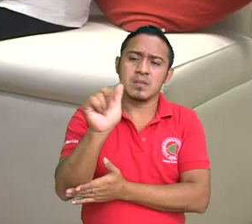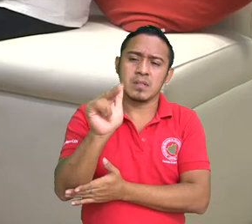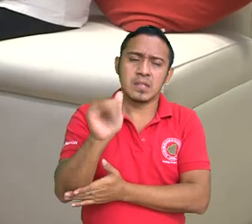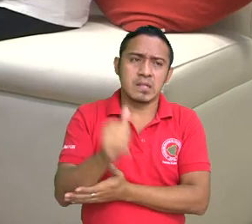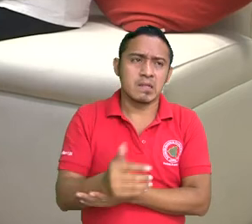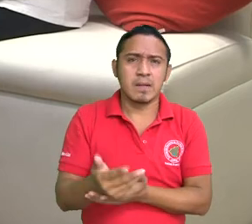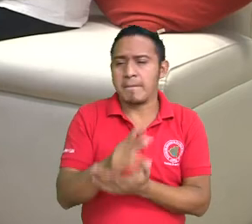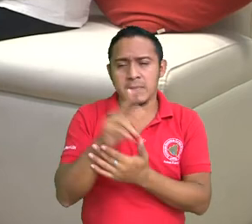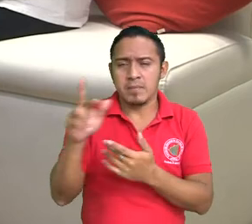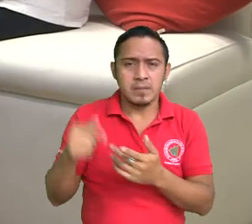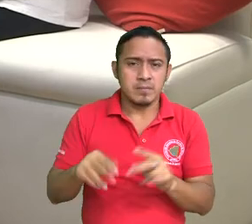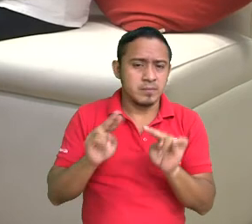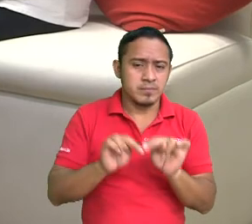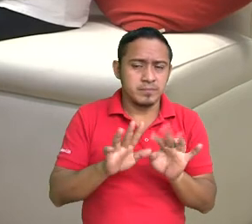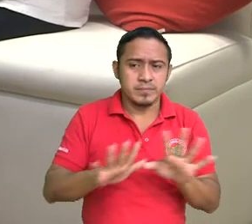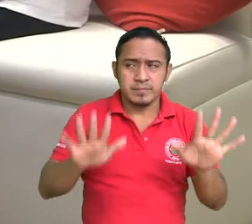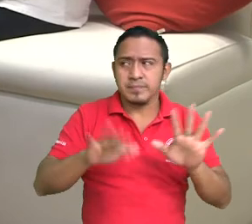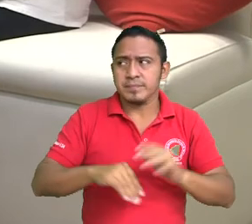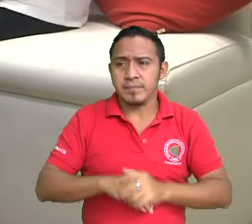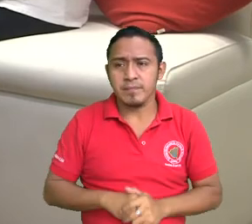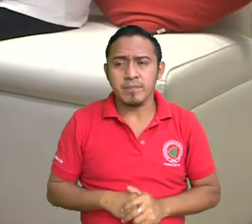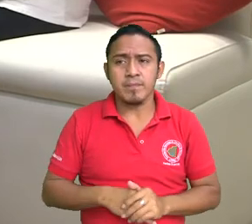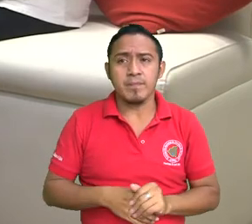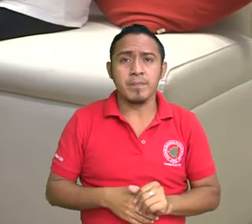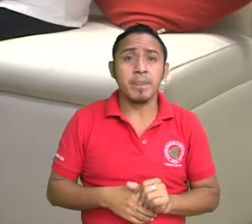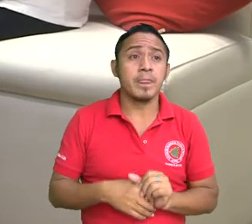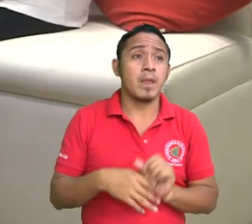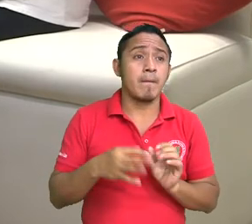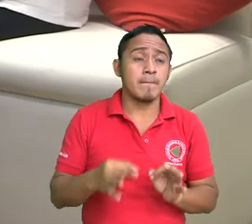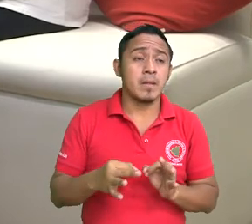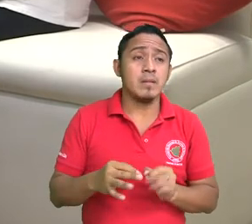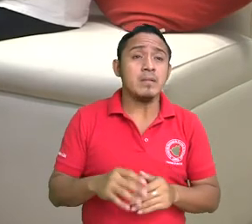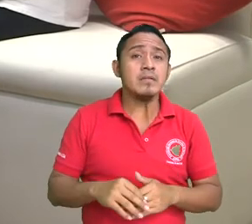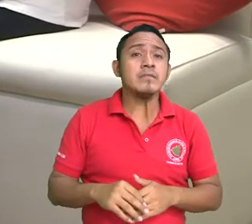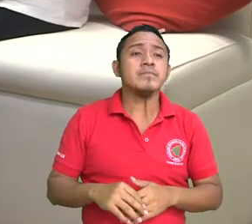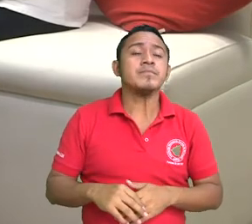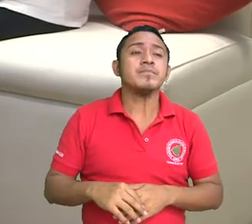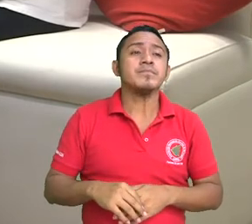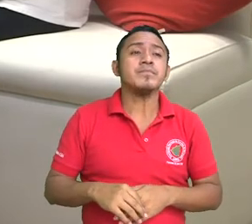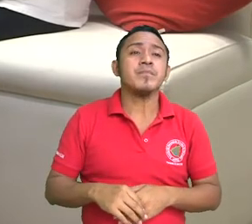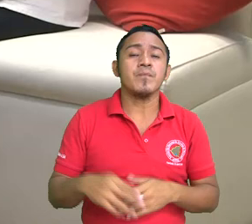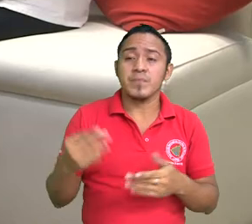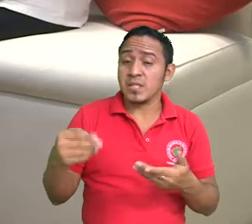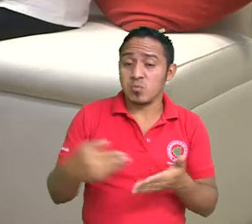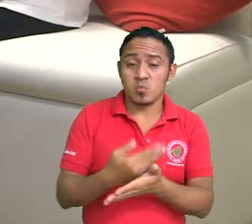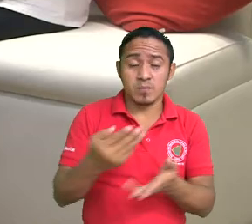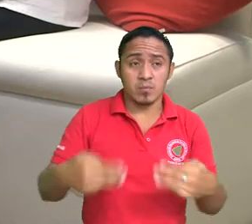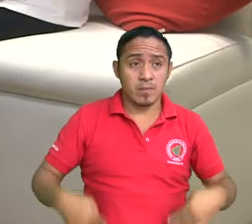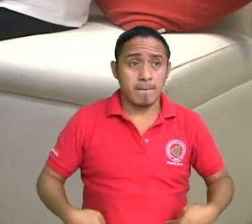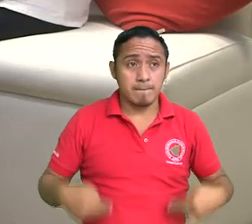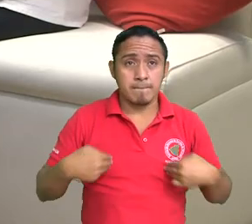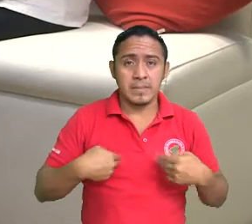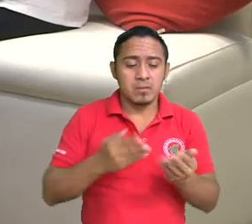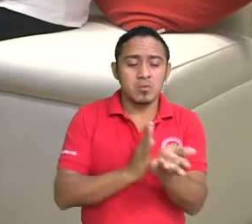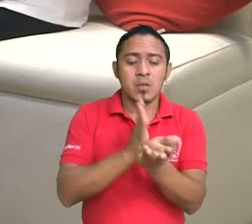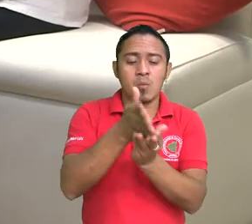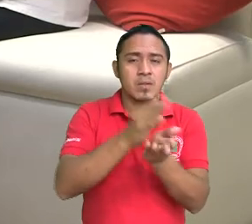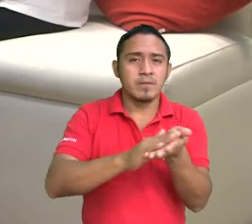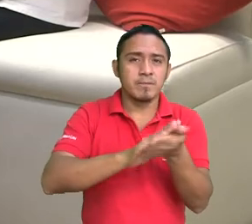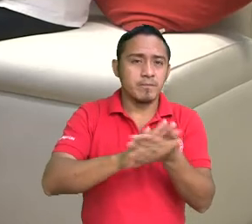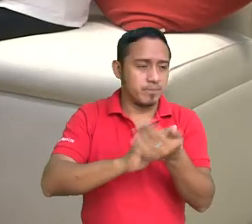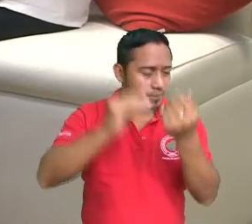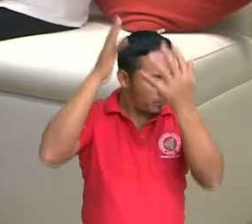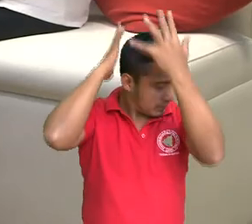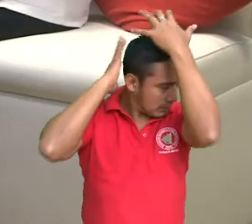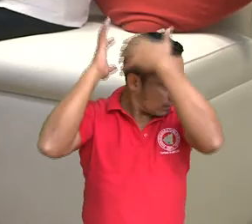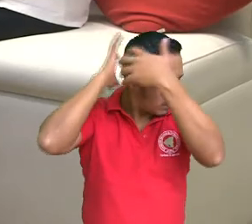natural, que es lo mismo, pues, estamos hablando de concepto redundante, se ha puesto muy de moda, por ejemplo, el aguacate, que